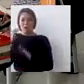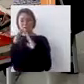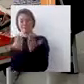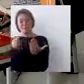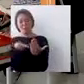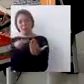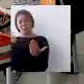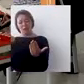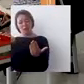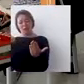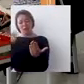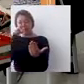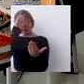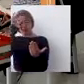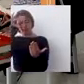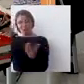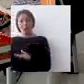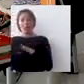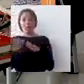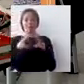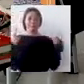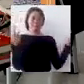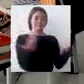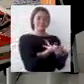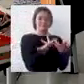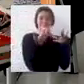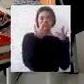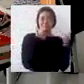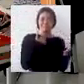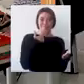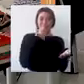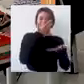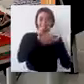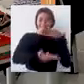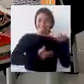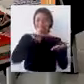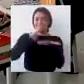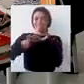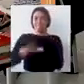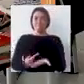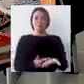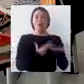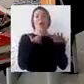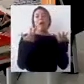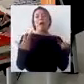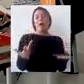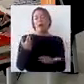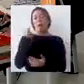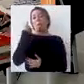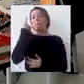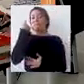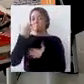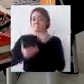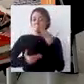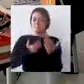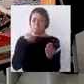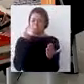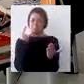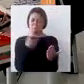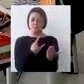luego le encantó. Entonces, así como ella, otros más, hay testimonios de niños que han dicho que